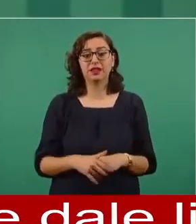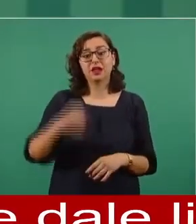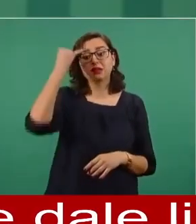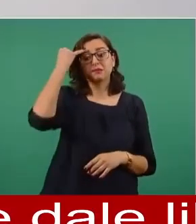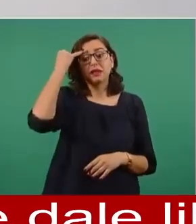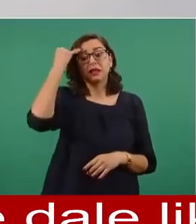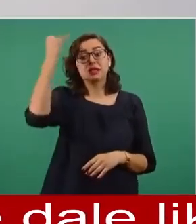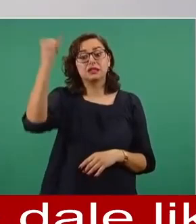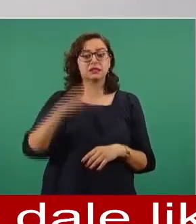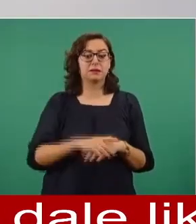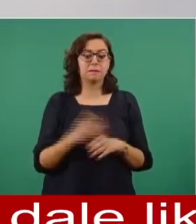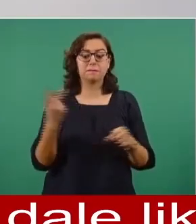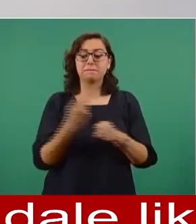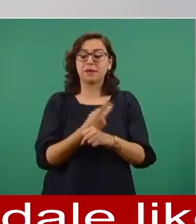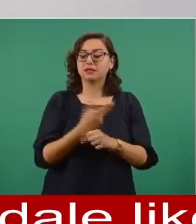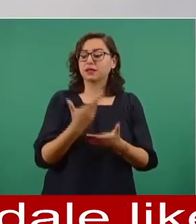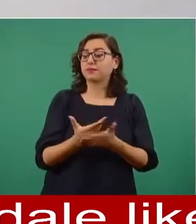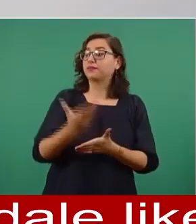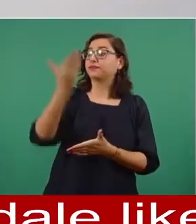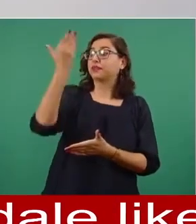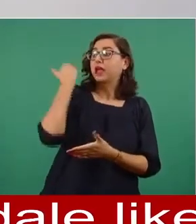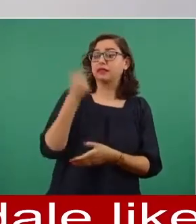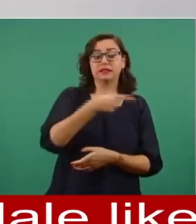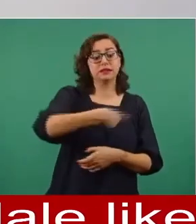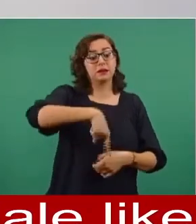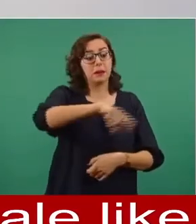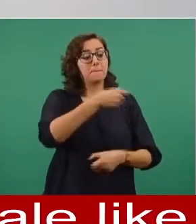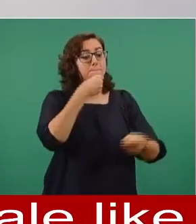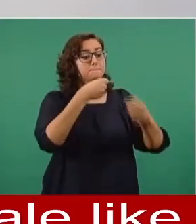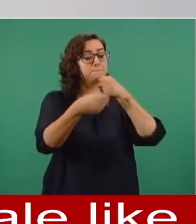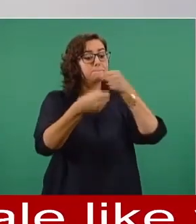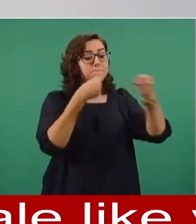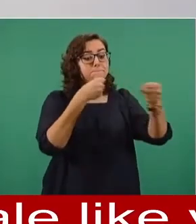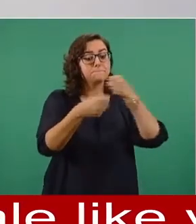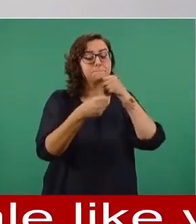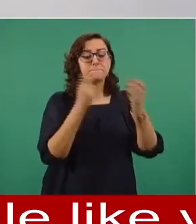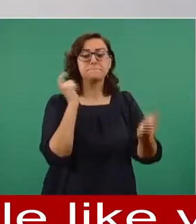algunos ganan hasta un millón de pesos